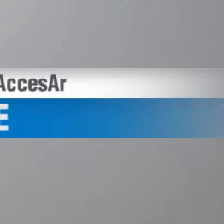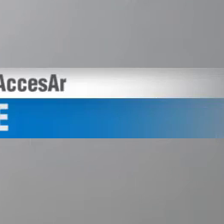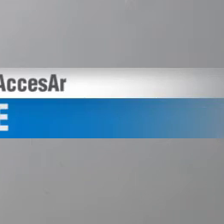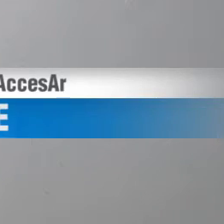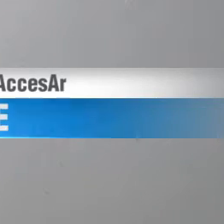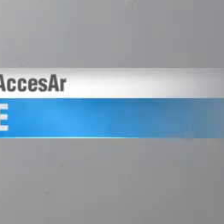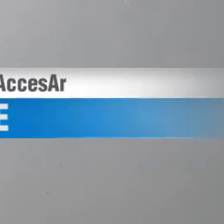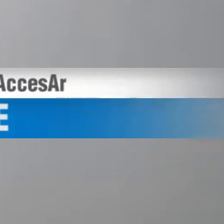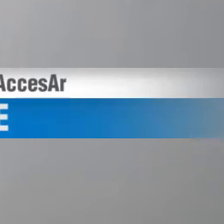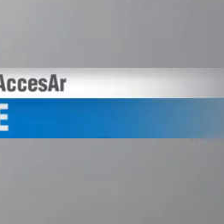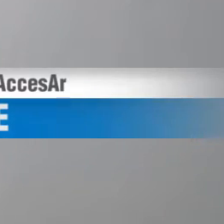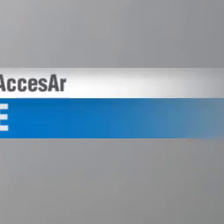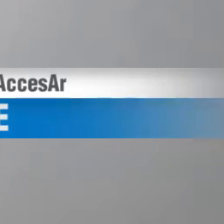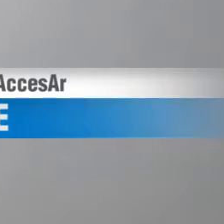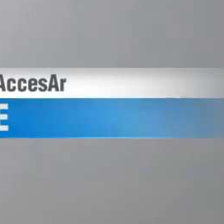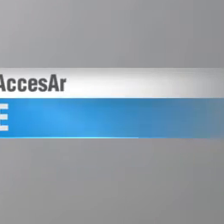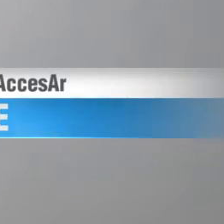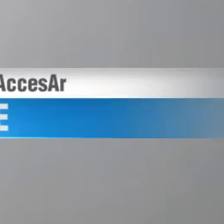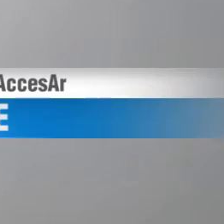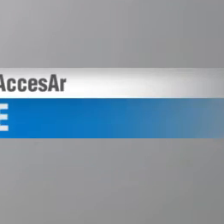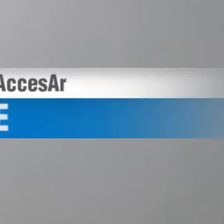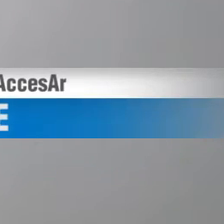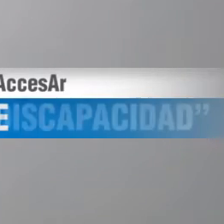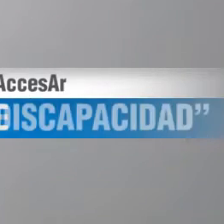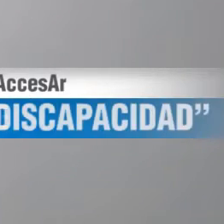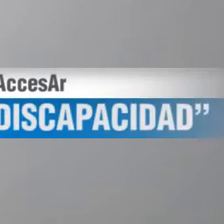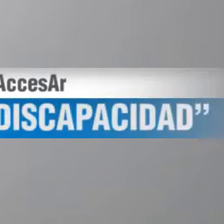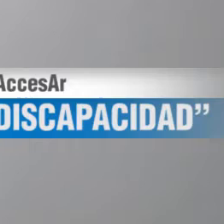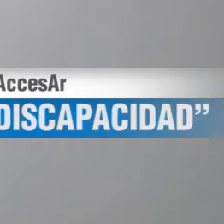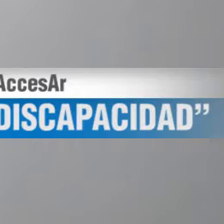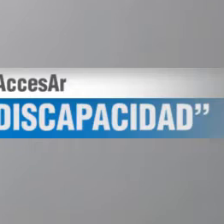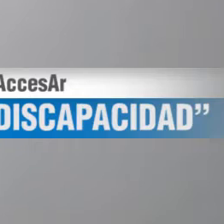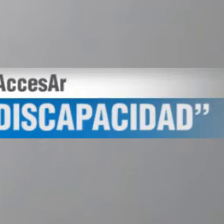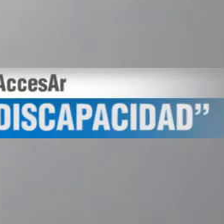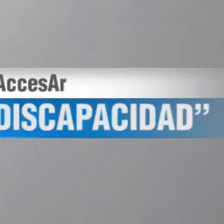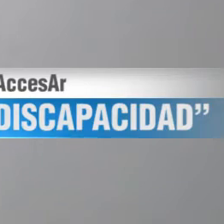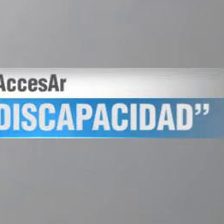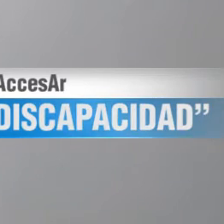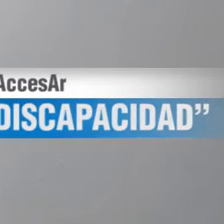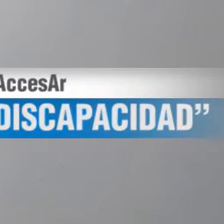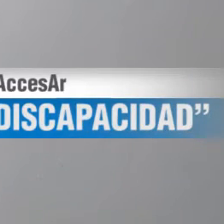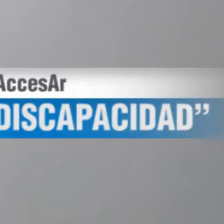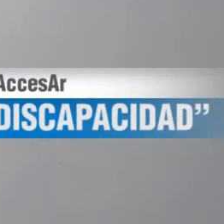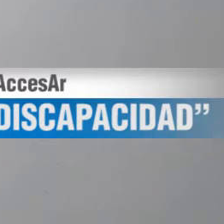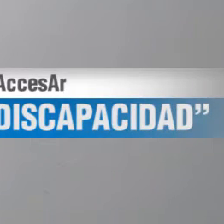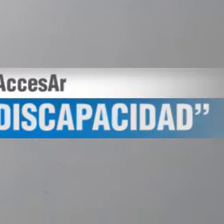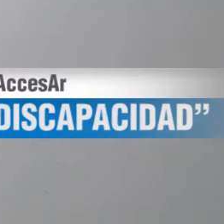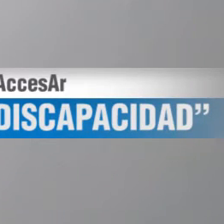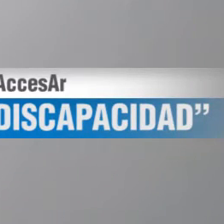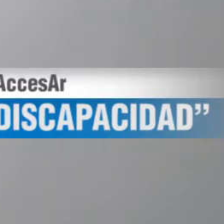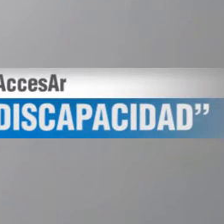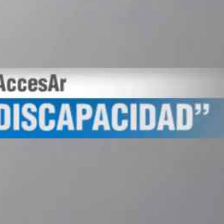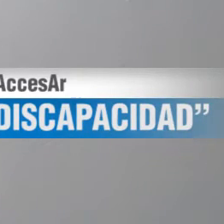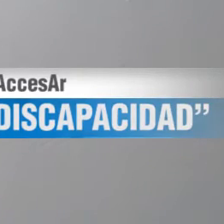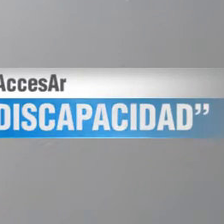acompañamiento. Vuelvo a repetir, son fondos para algo tan sensible como es el desarrollo de políticas públicas con respecto a la